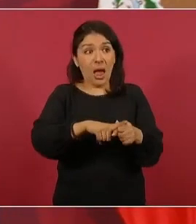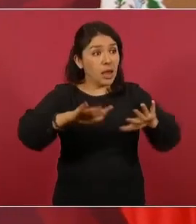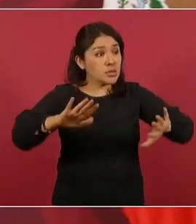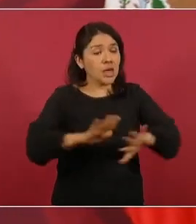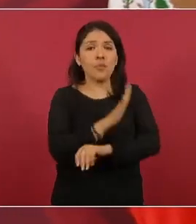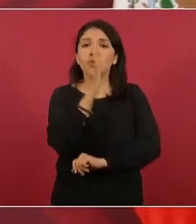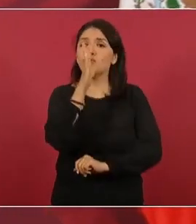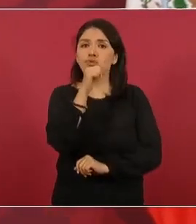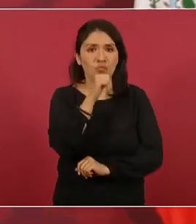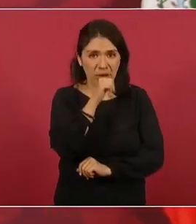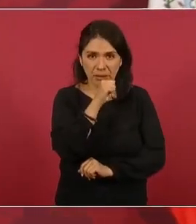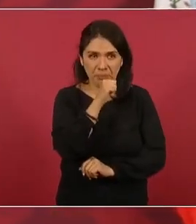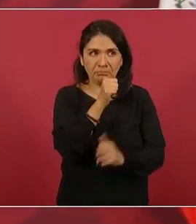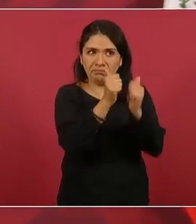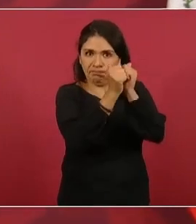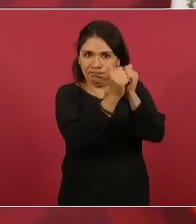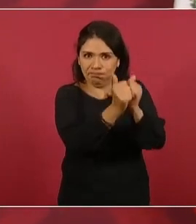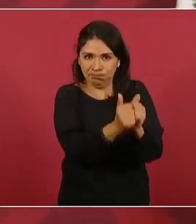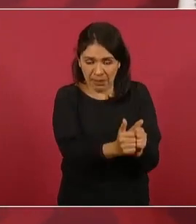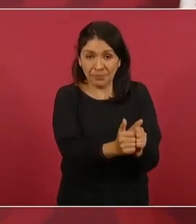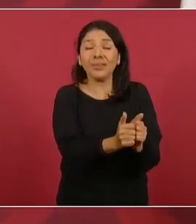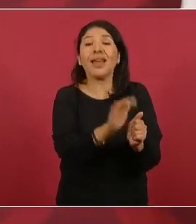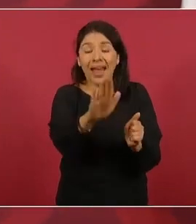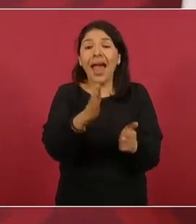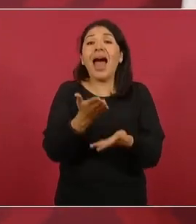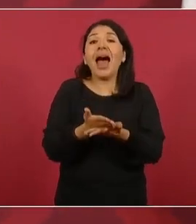No solo eso,